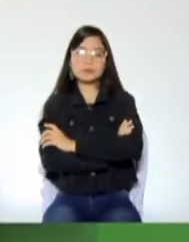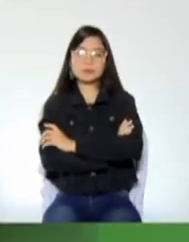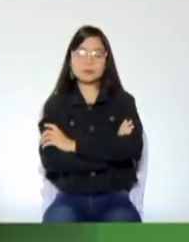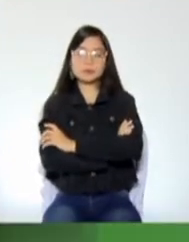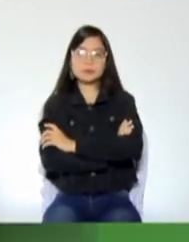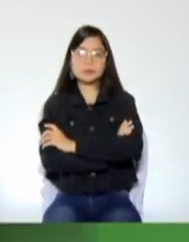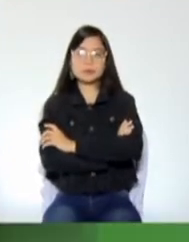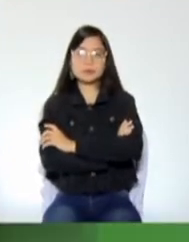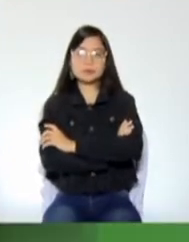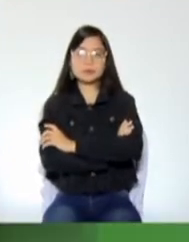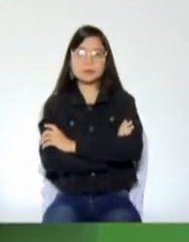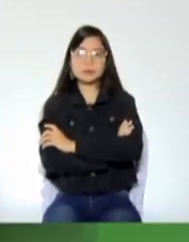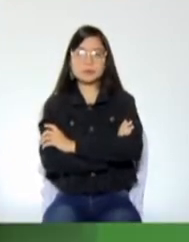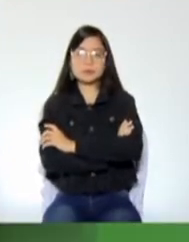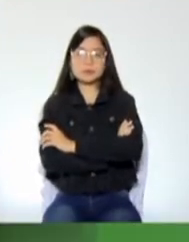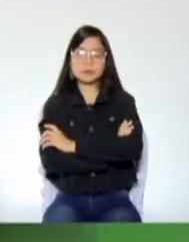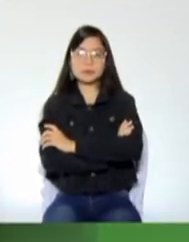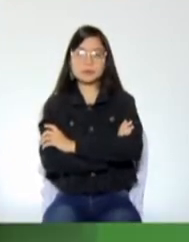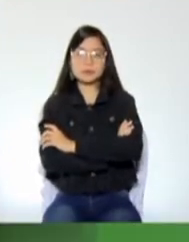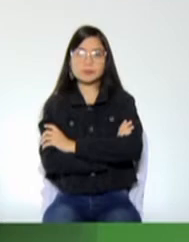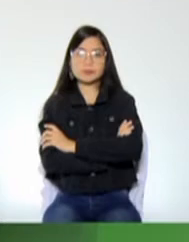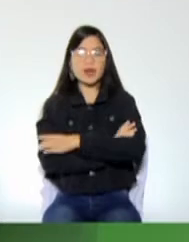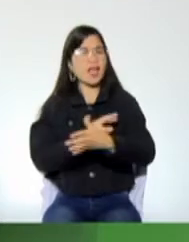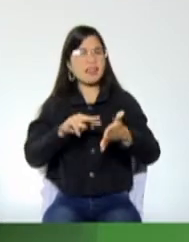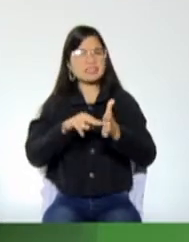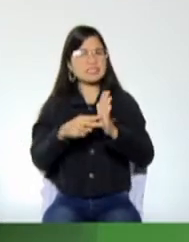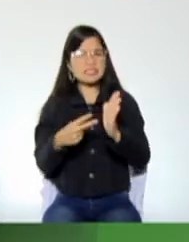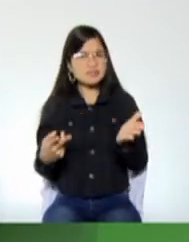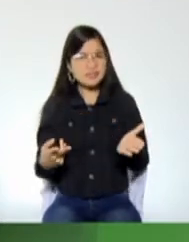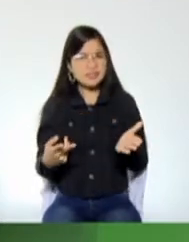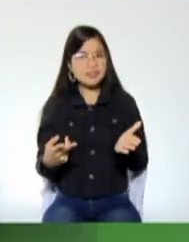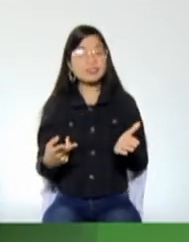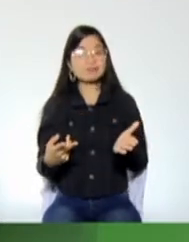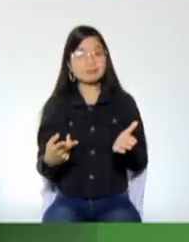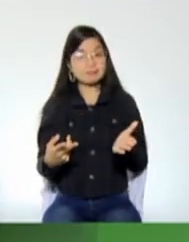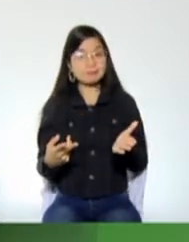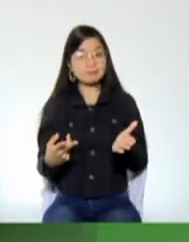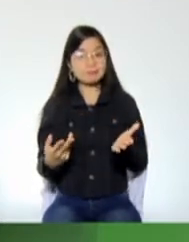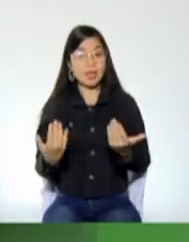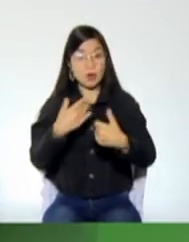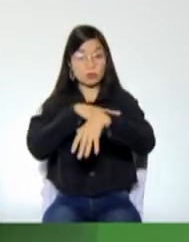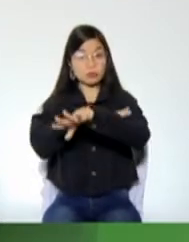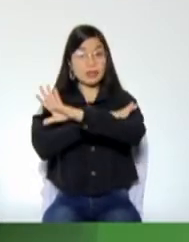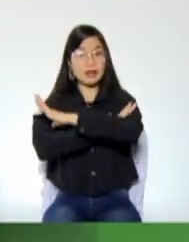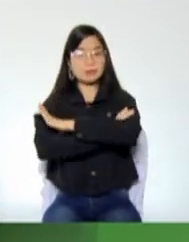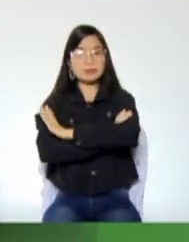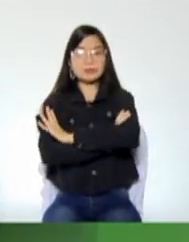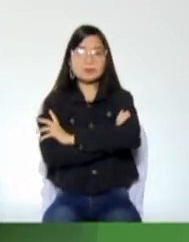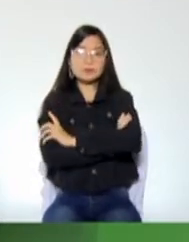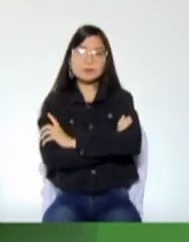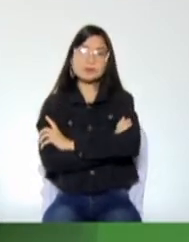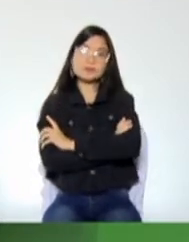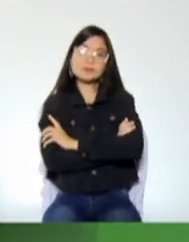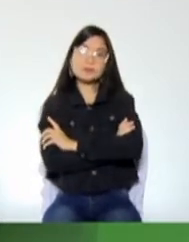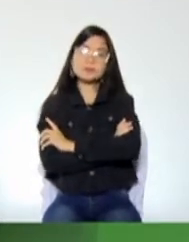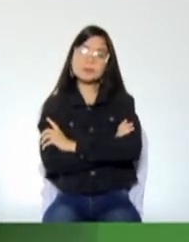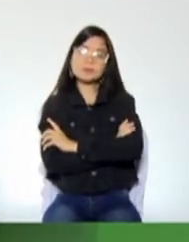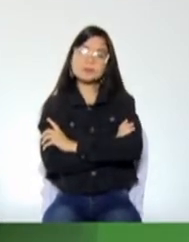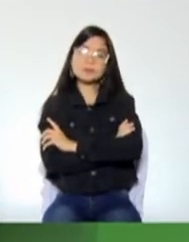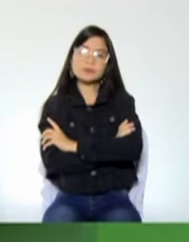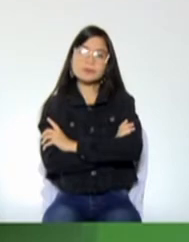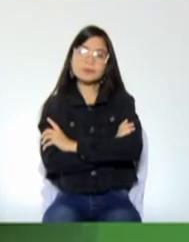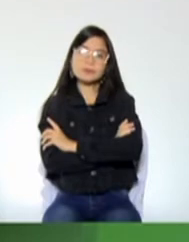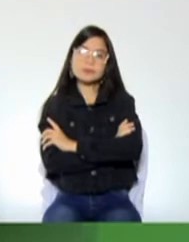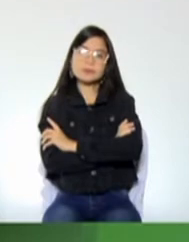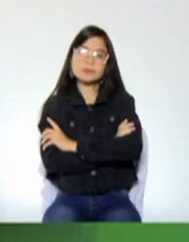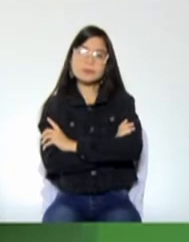¿Qué significa? Los gestos hablan por sí solos. El cruzar las manos es un símbolo que no estoy